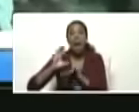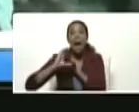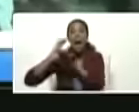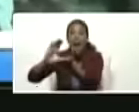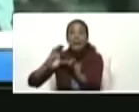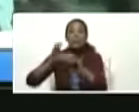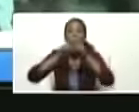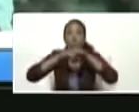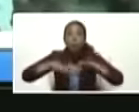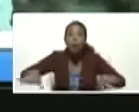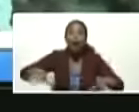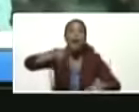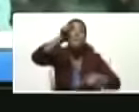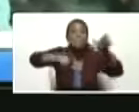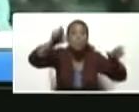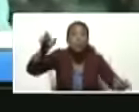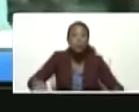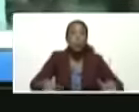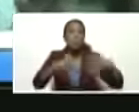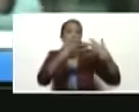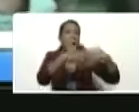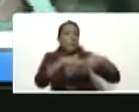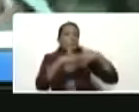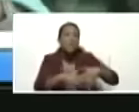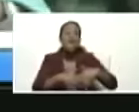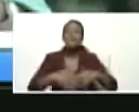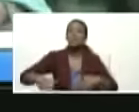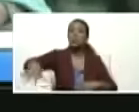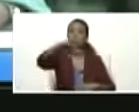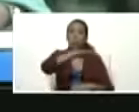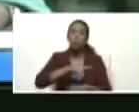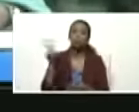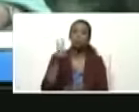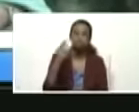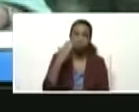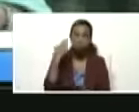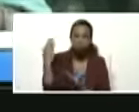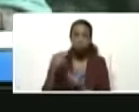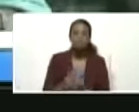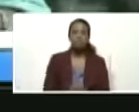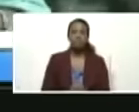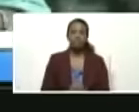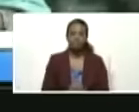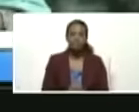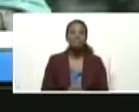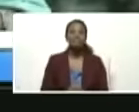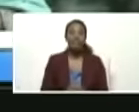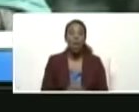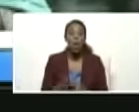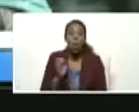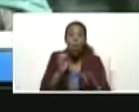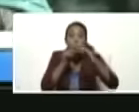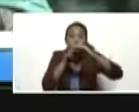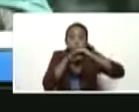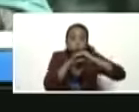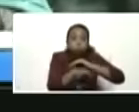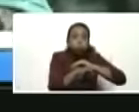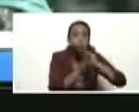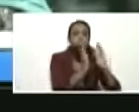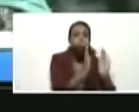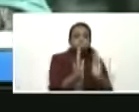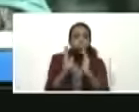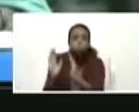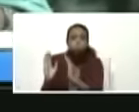y de expansión a nivel nacional. Los depósitos medidos en